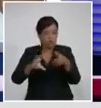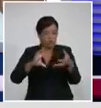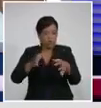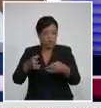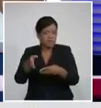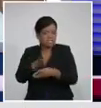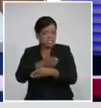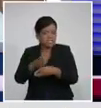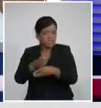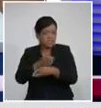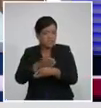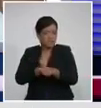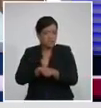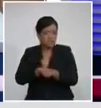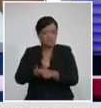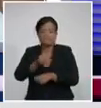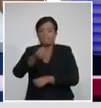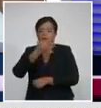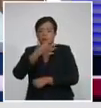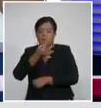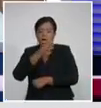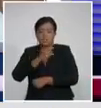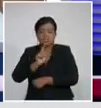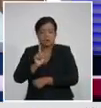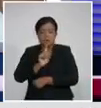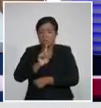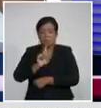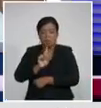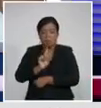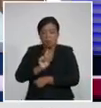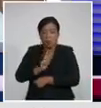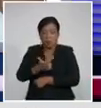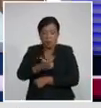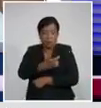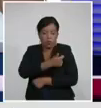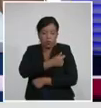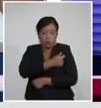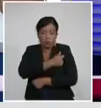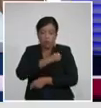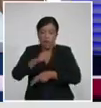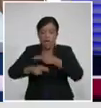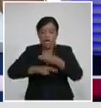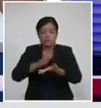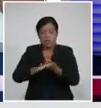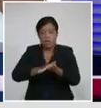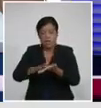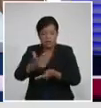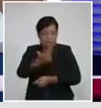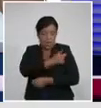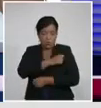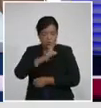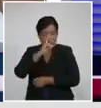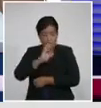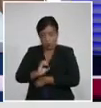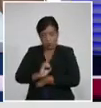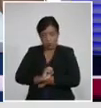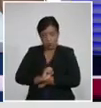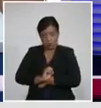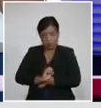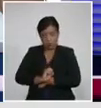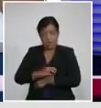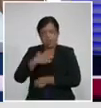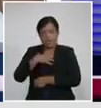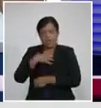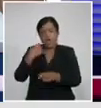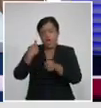tiene actividad farmacológica, o sea, no debe producir ningún efecto. No es la vacuna. No es la vacuna. Tiene el resto de los ingredientes